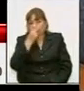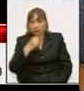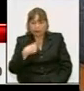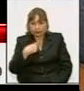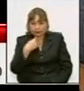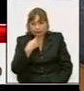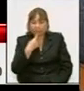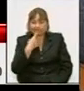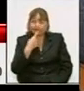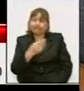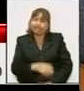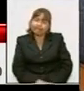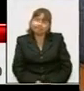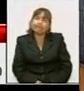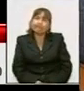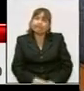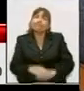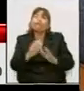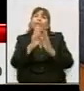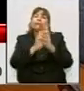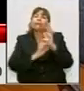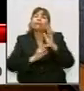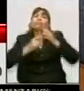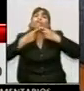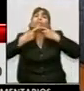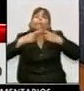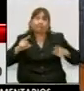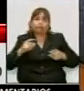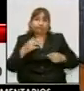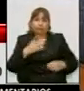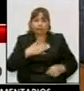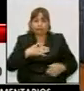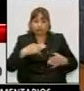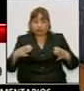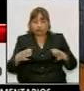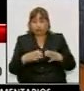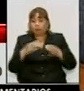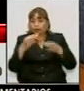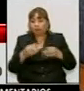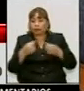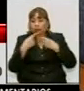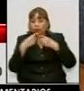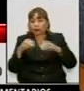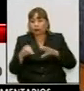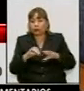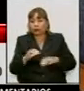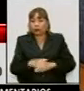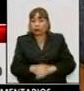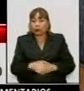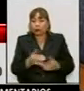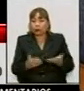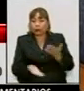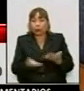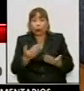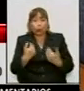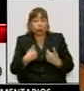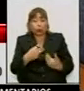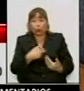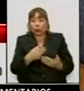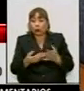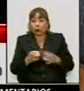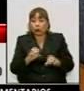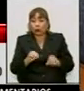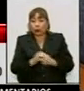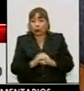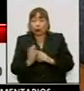por eso que se hizo el proyecto declarativo, porque como congresista nosotros podemos hacer proyectos declarativos y esa es una de las funciones que pude hacer.